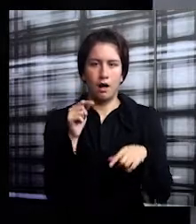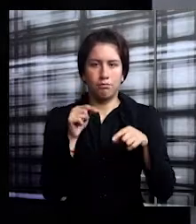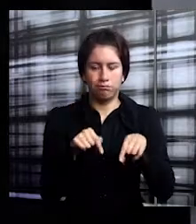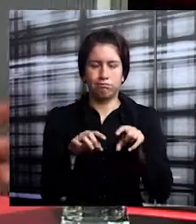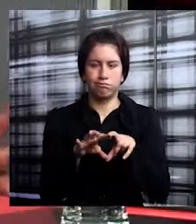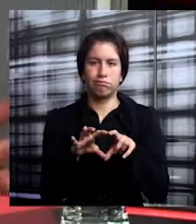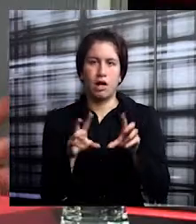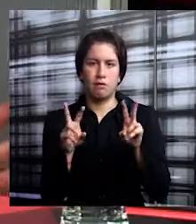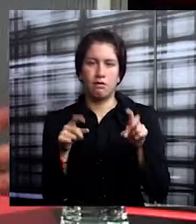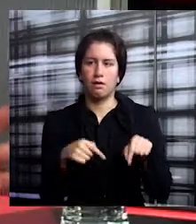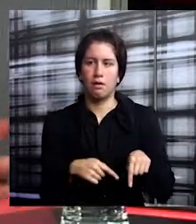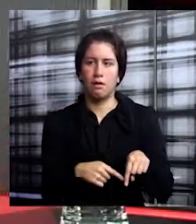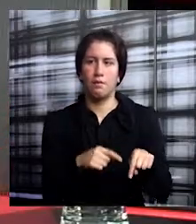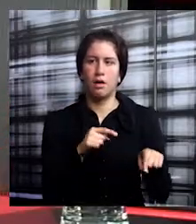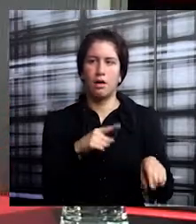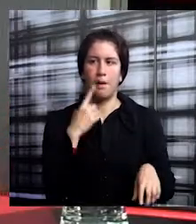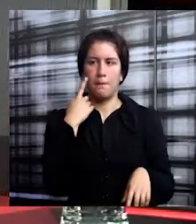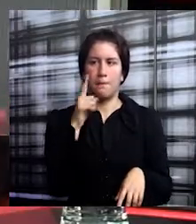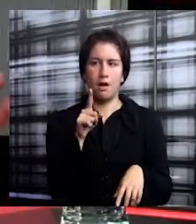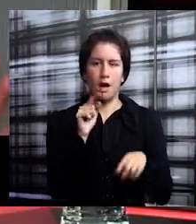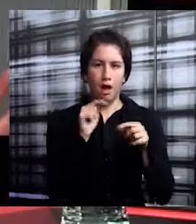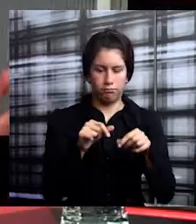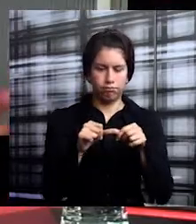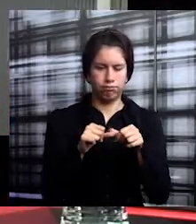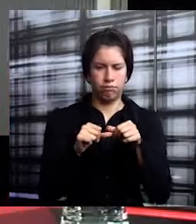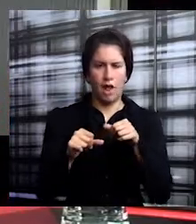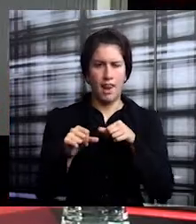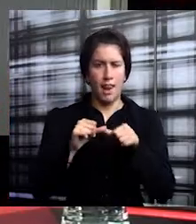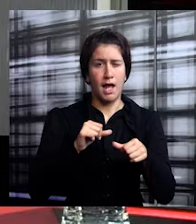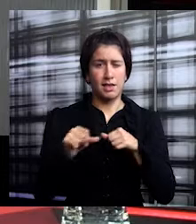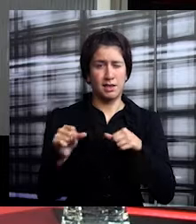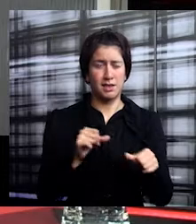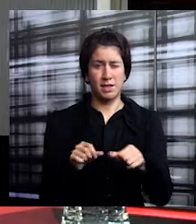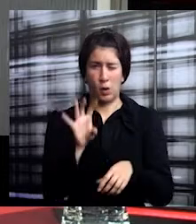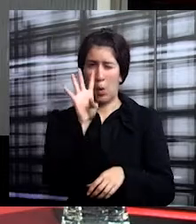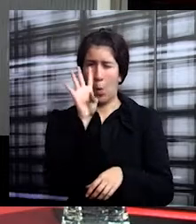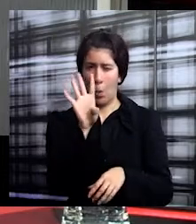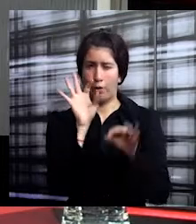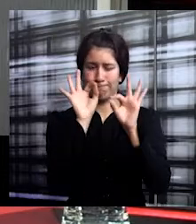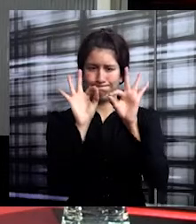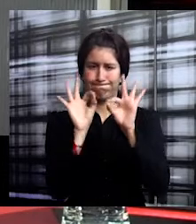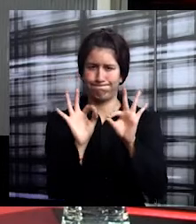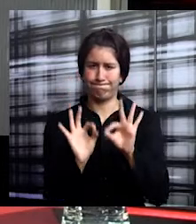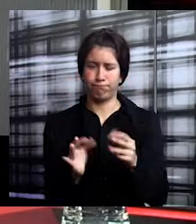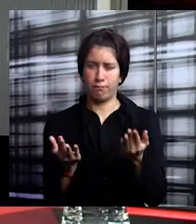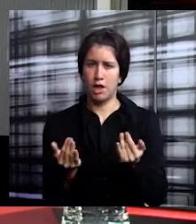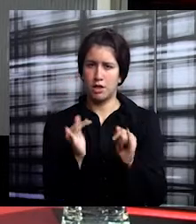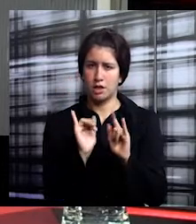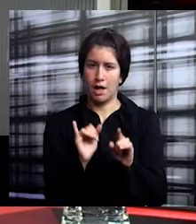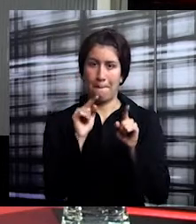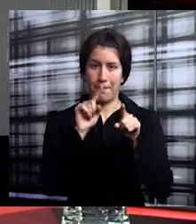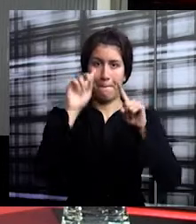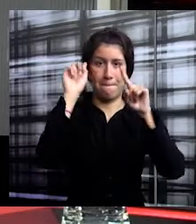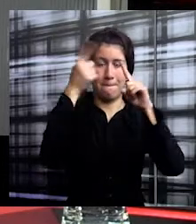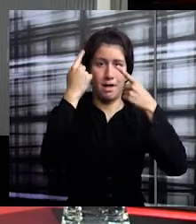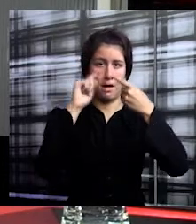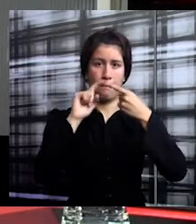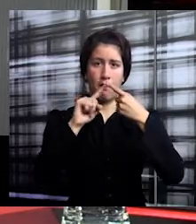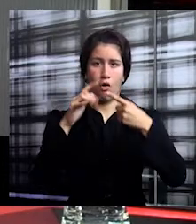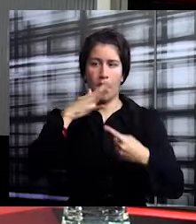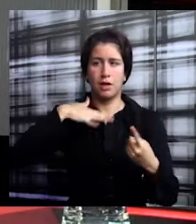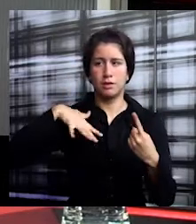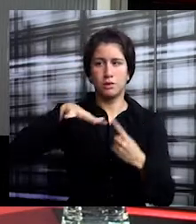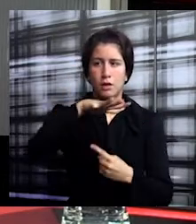yo creo que ahí hay que hacer distinciones que son muy necesarias, y son al menos 4. Lo primero que hay que distinguir es la situación del